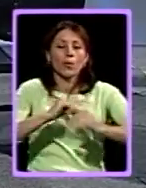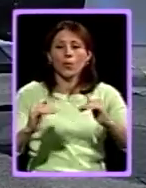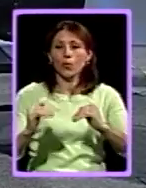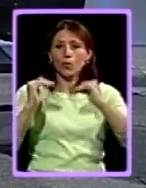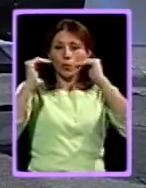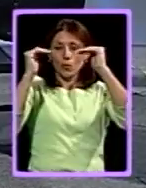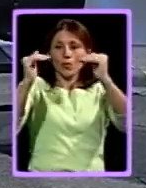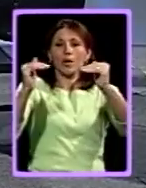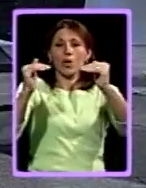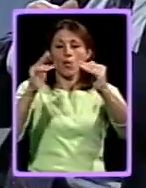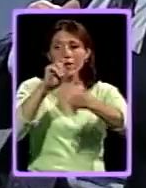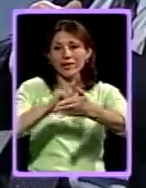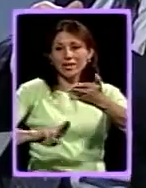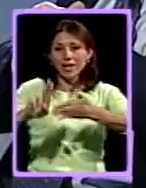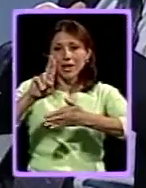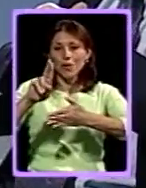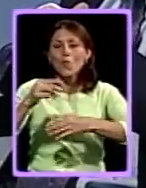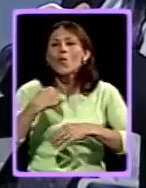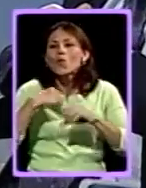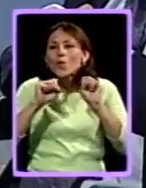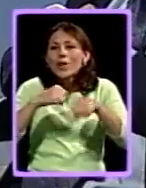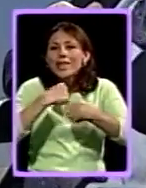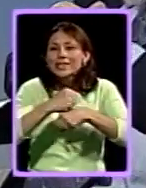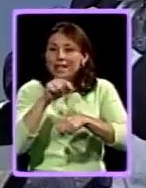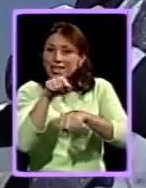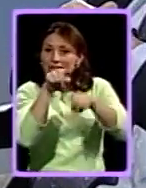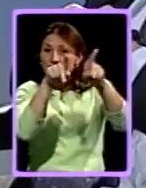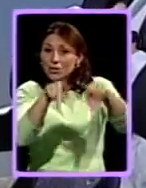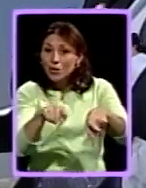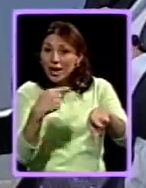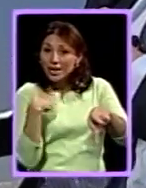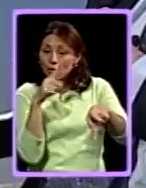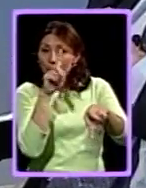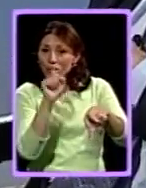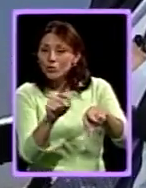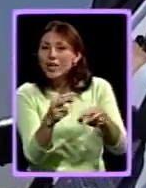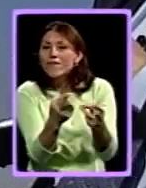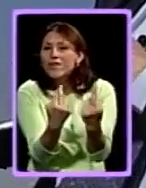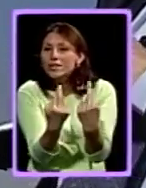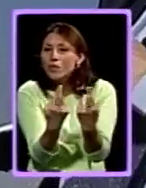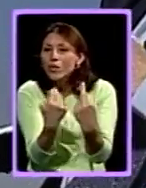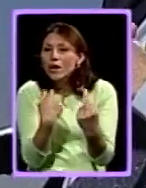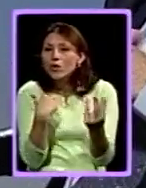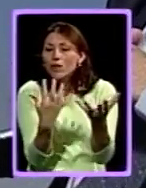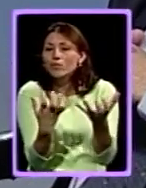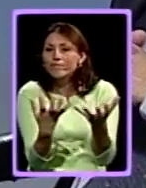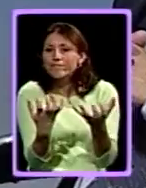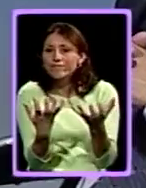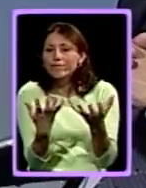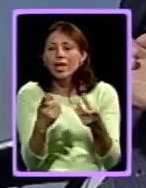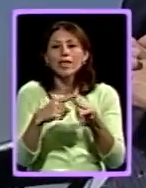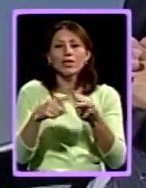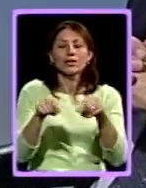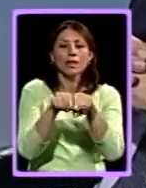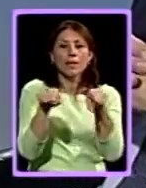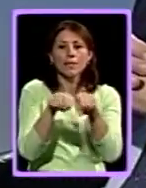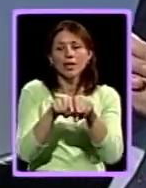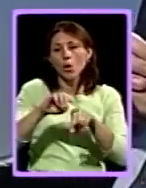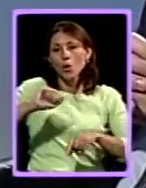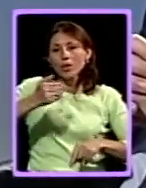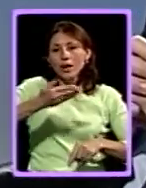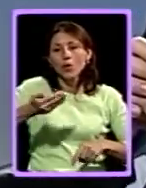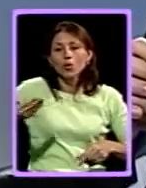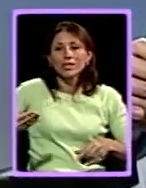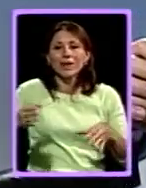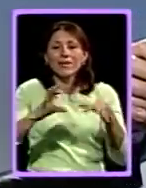autoridad, uno puede hacer que la persona responda en determinada dirección, ¿verdad? El otro punto que tiene que ver con la